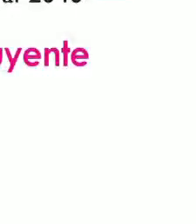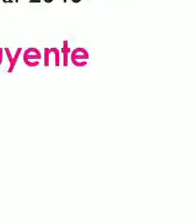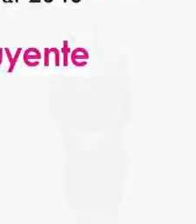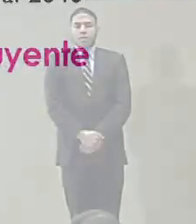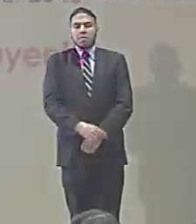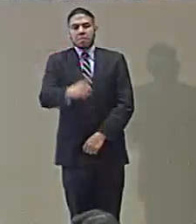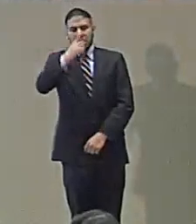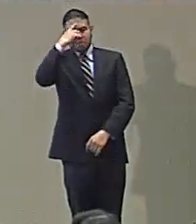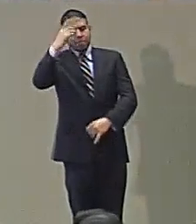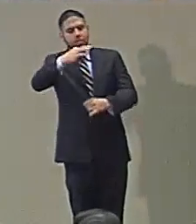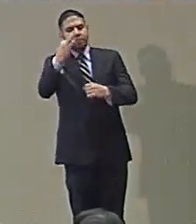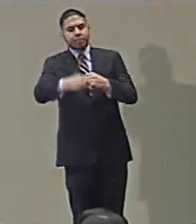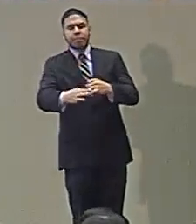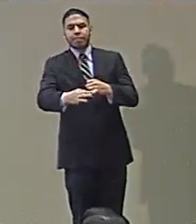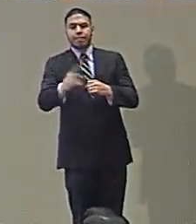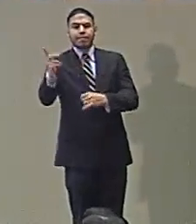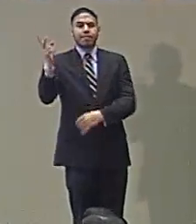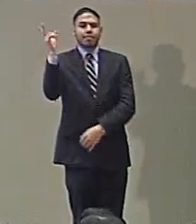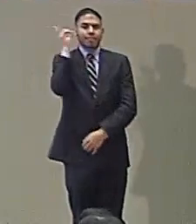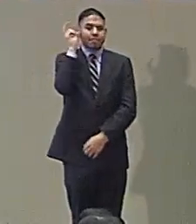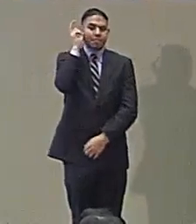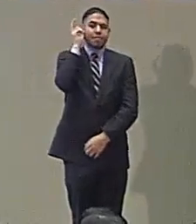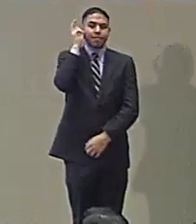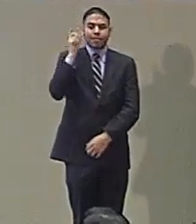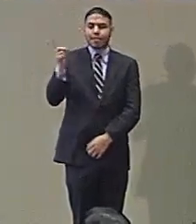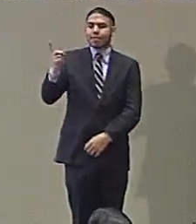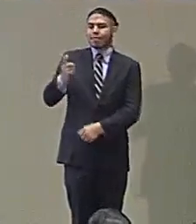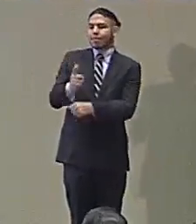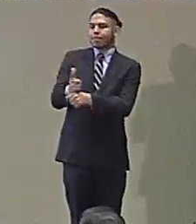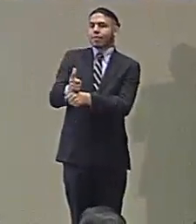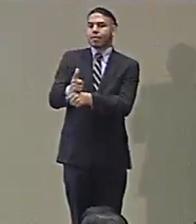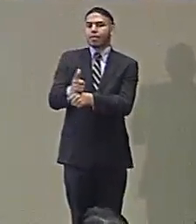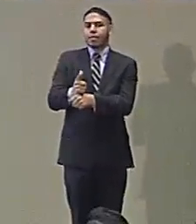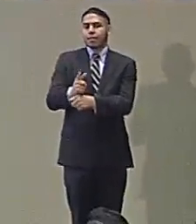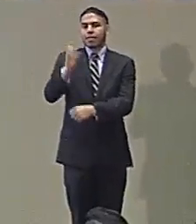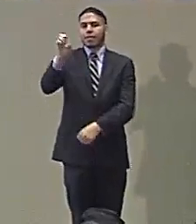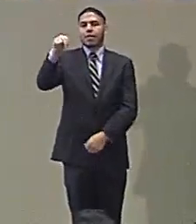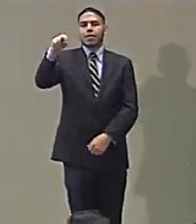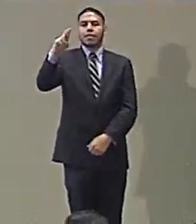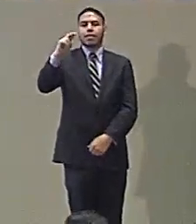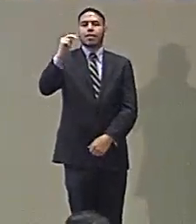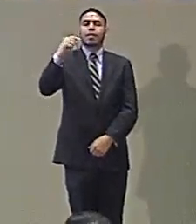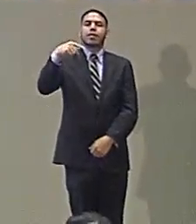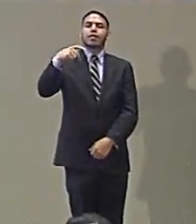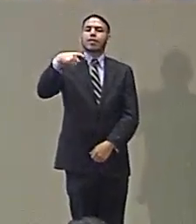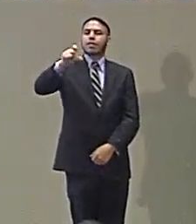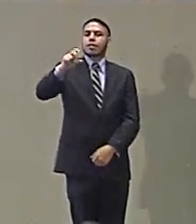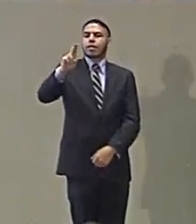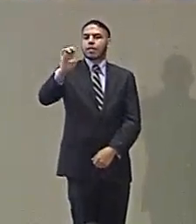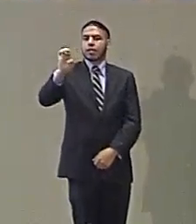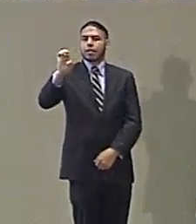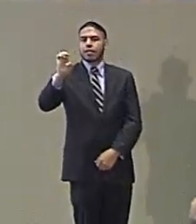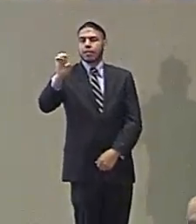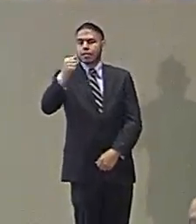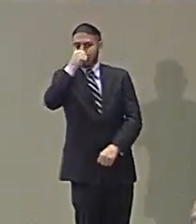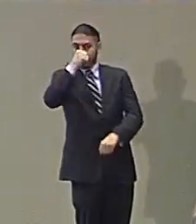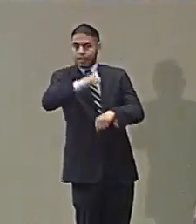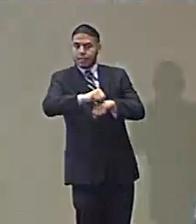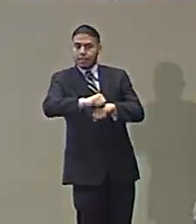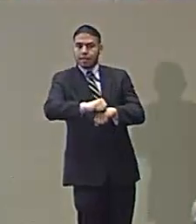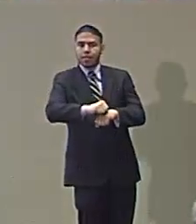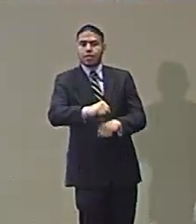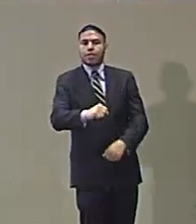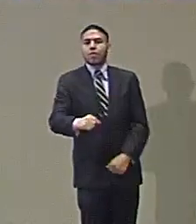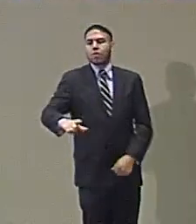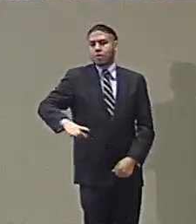para finalizar escuchemos el mensaje del licenciado enrique de la madrid cordero secretario de turismo del gobierno de la